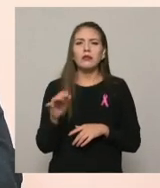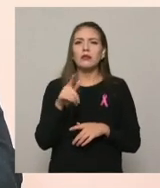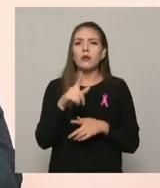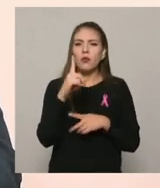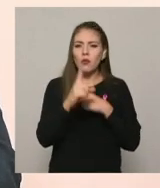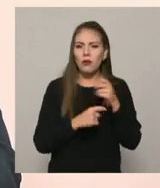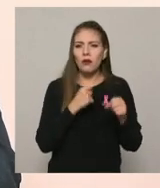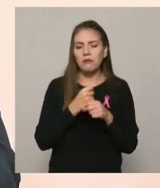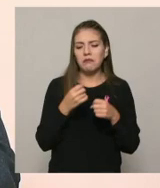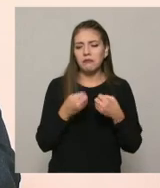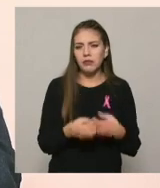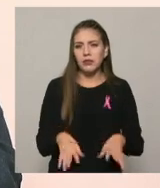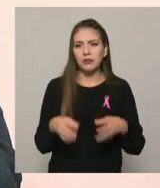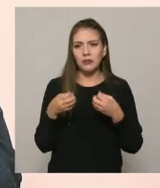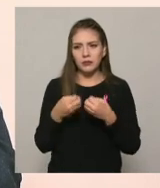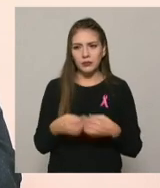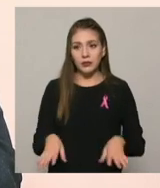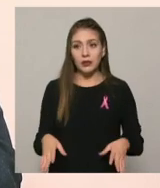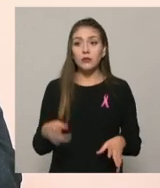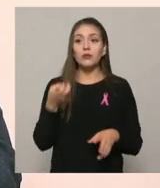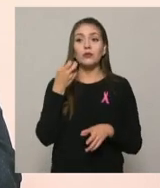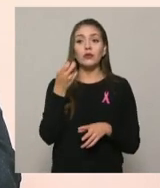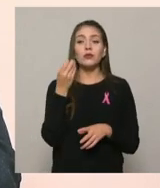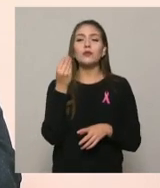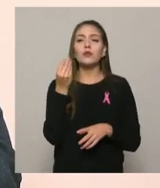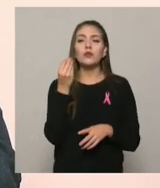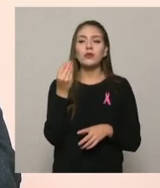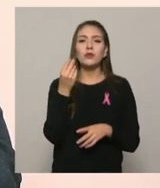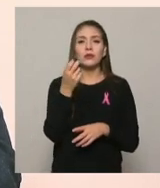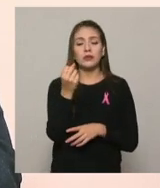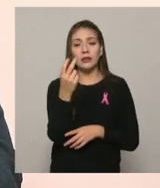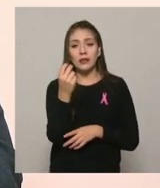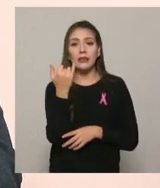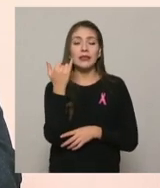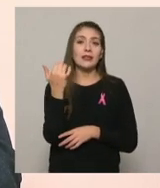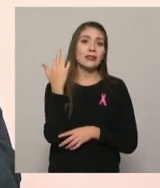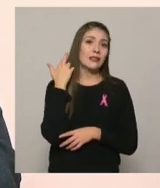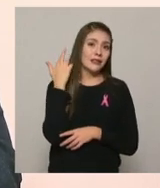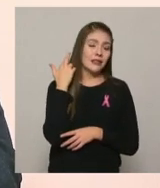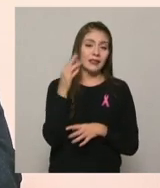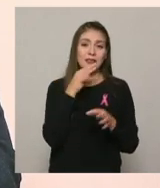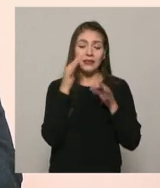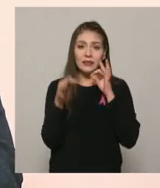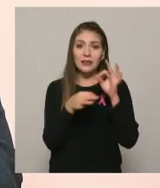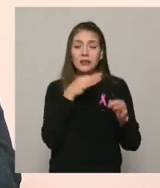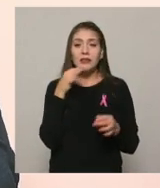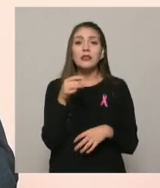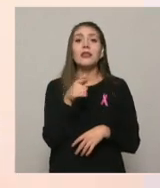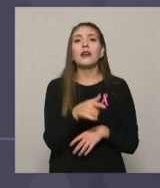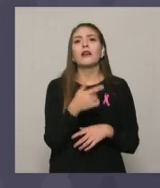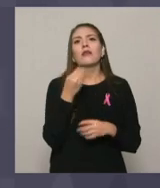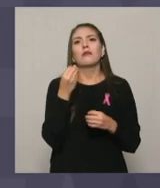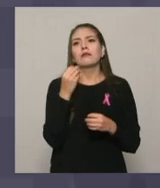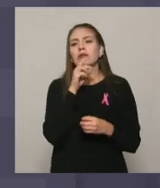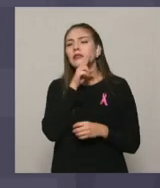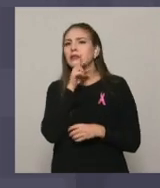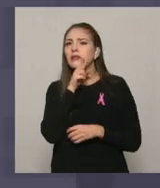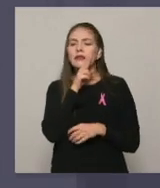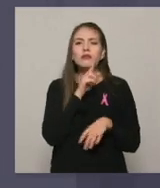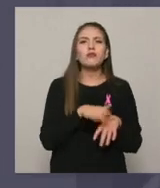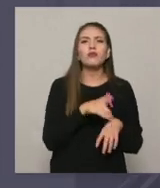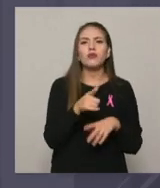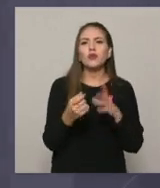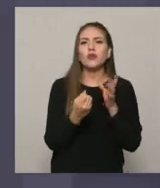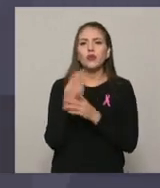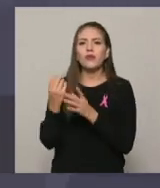eso muchas televisoras y radiodifusoras están realmente preocupados por el impacto de estos nuevos espacios que